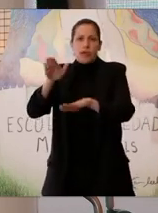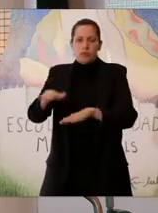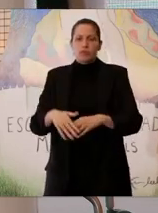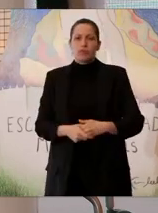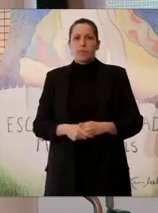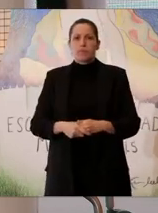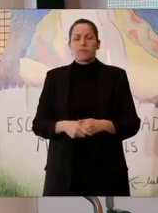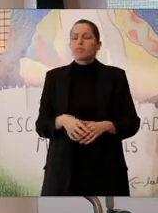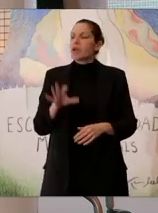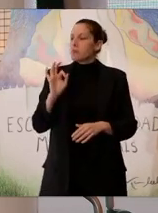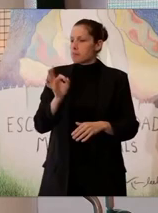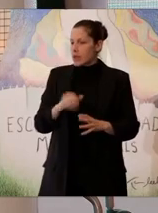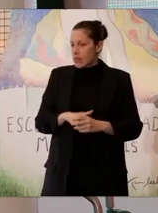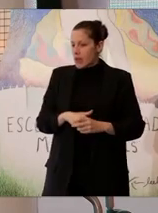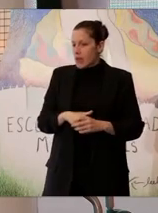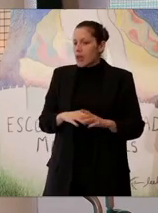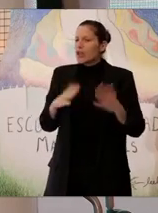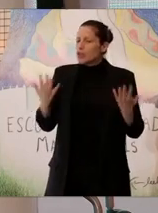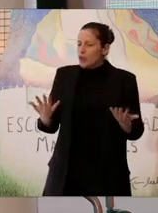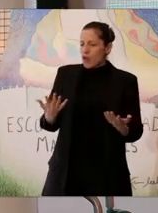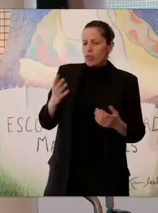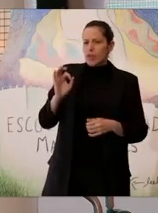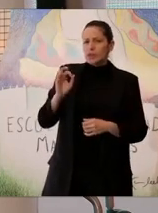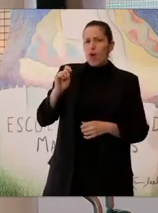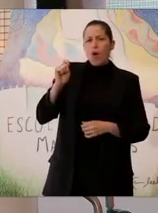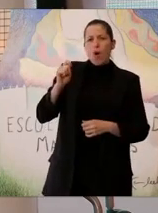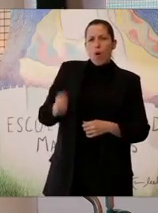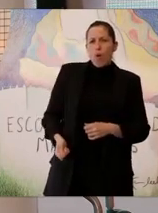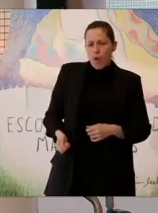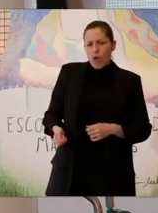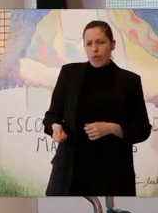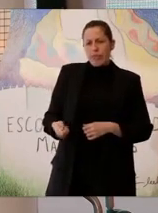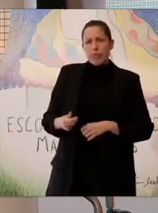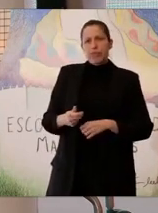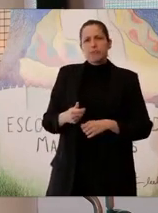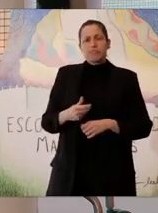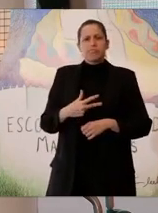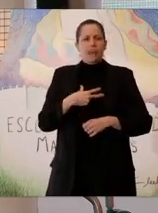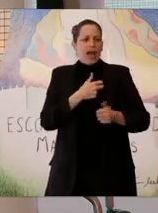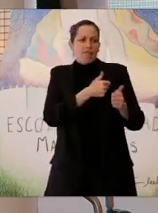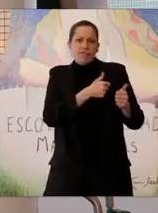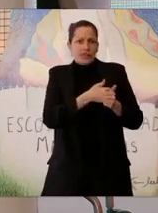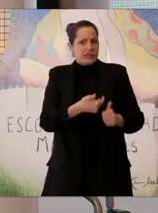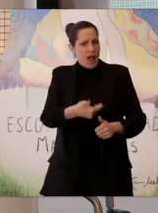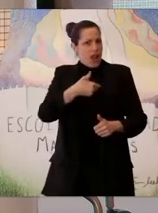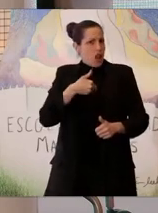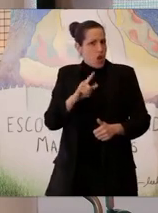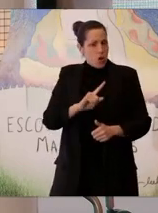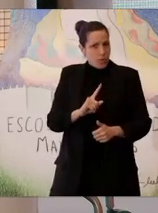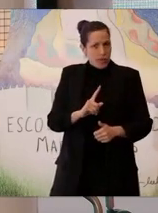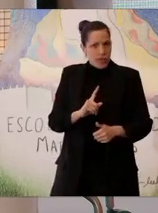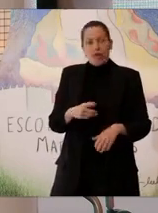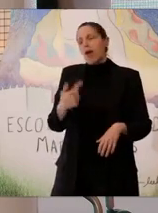los jueces, si la víctima no pide, aunque lo pida el fiscal, lo normal es... Eso. Lo normal. A ver, lo